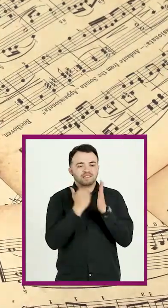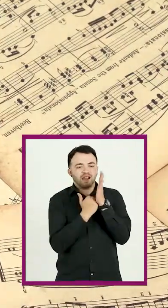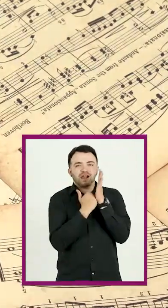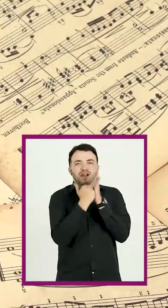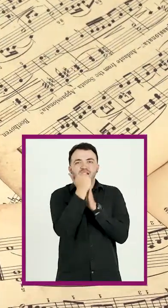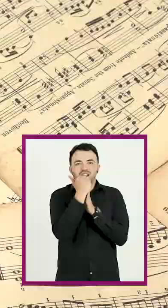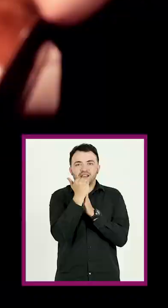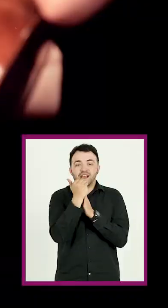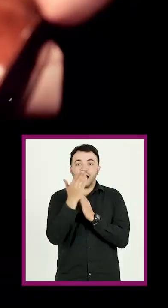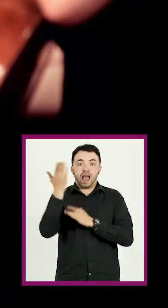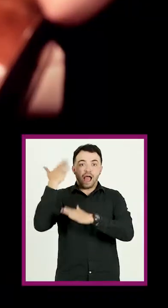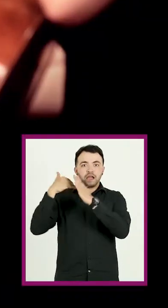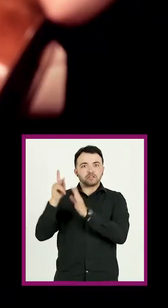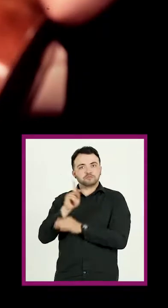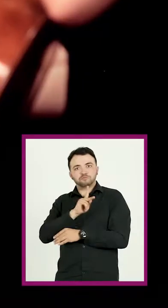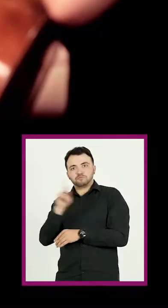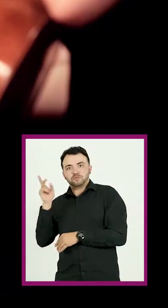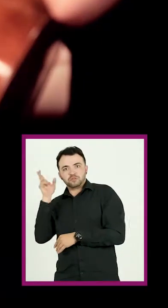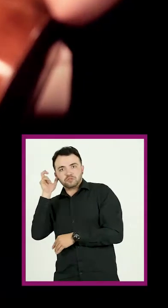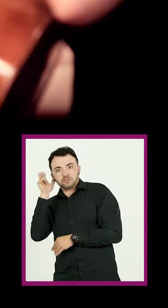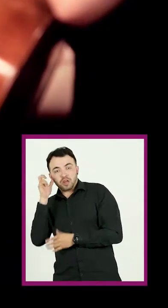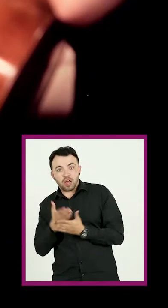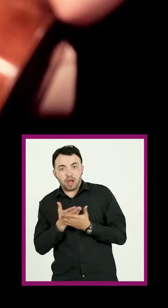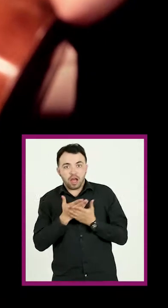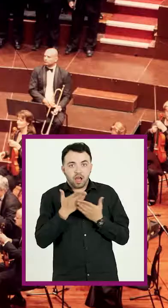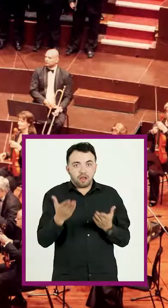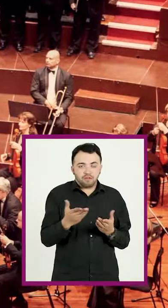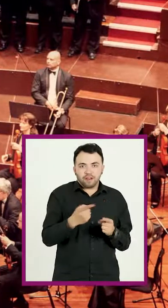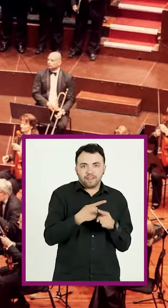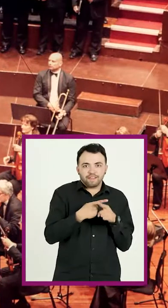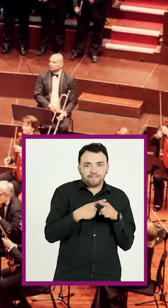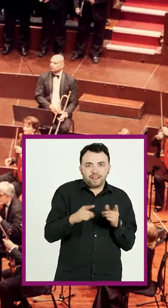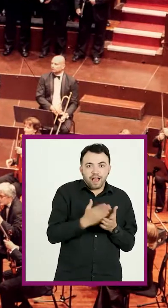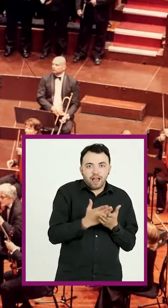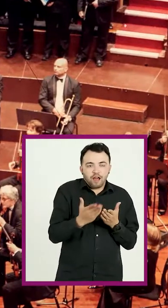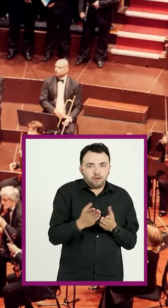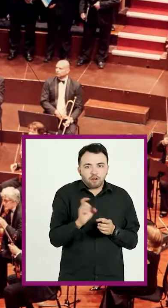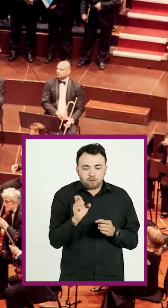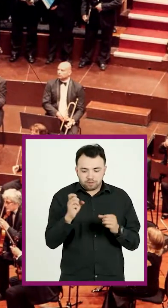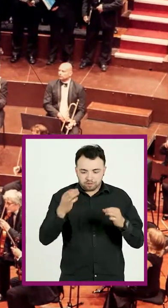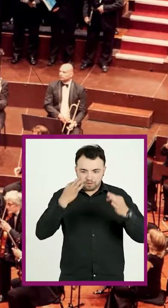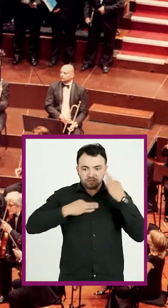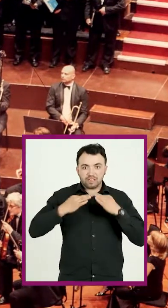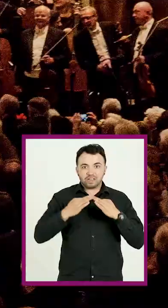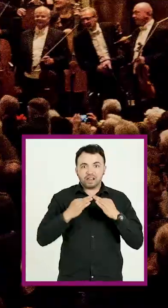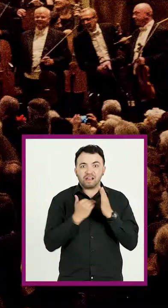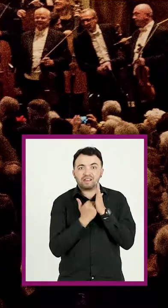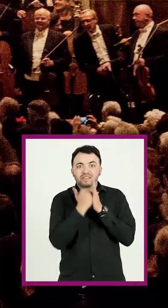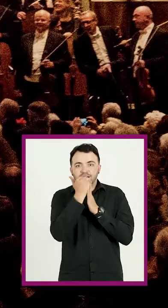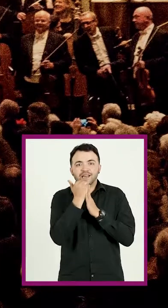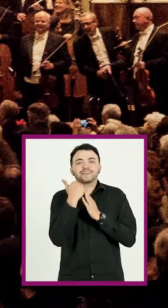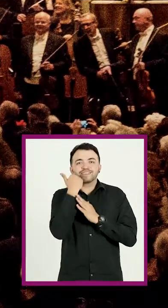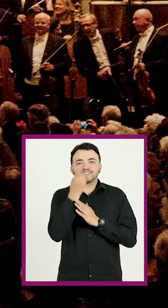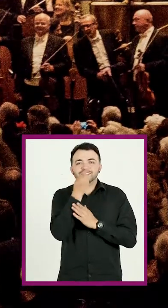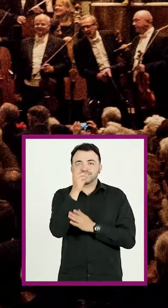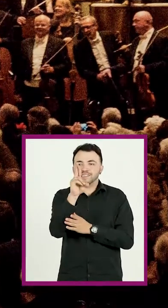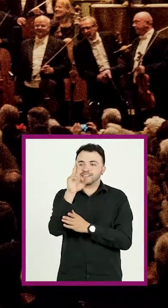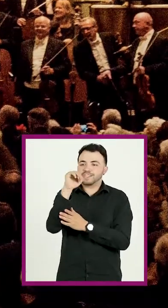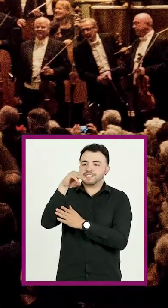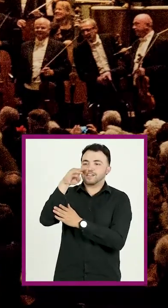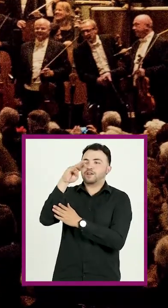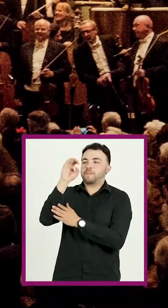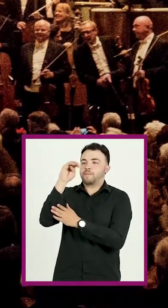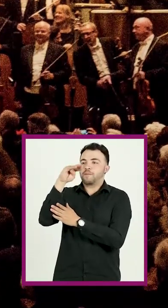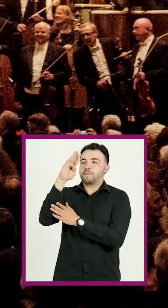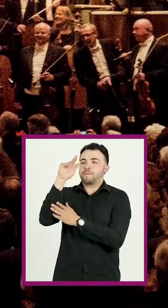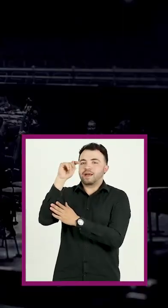estridente. Una obra que echa mano de una orquesta compuesta de cientos de músicos con instrumentos grandes y potentes